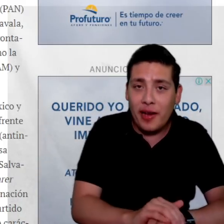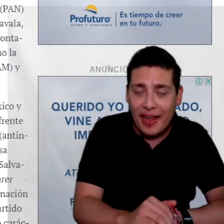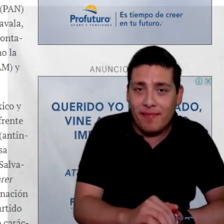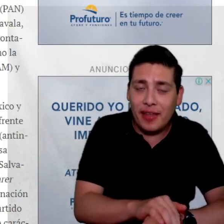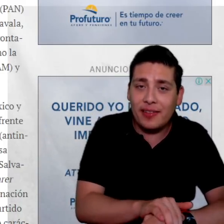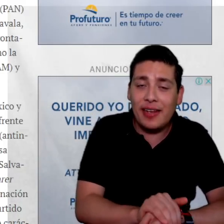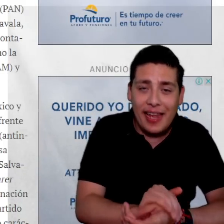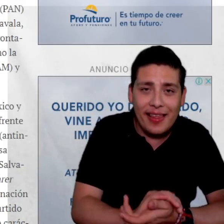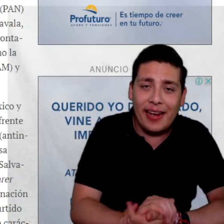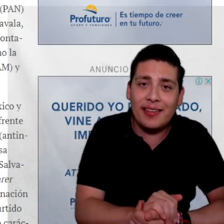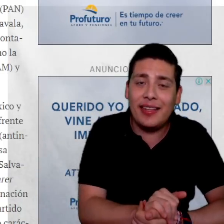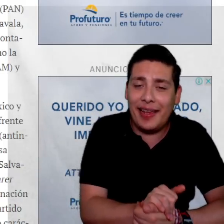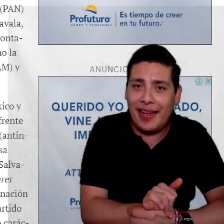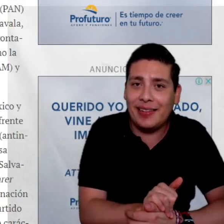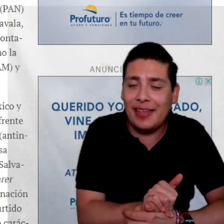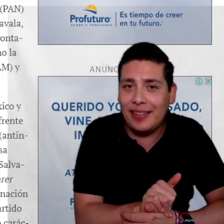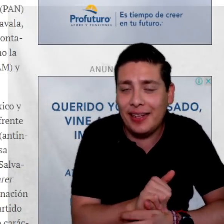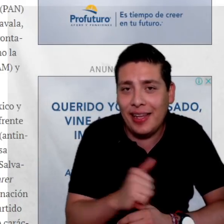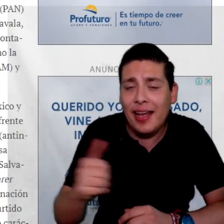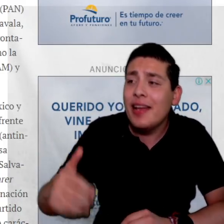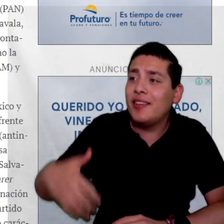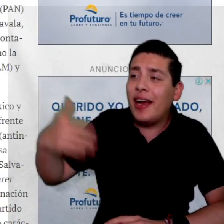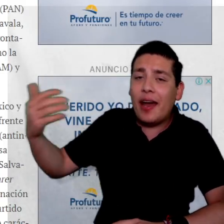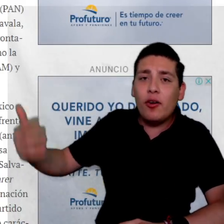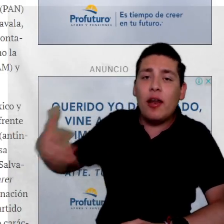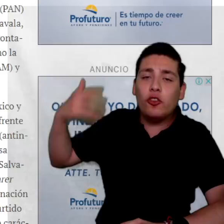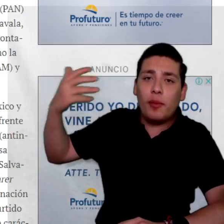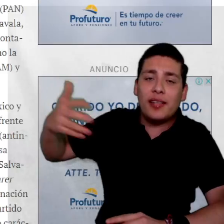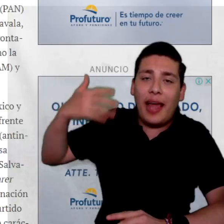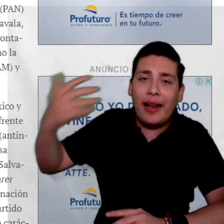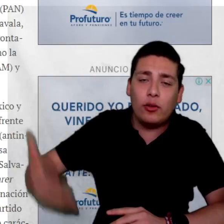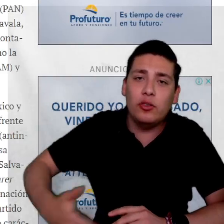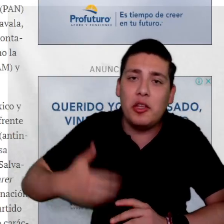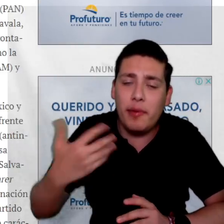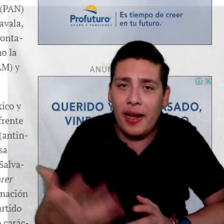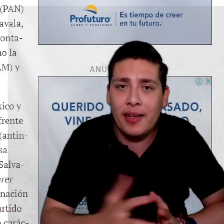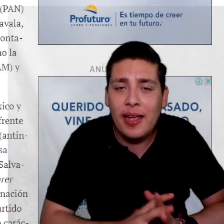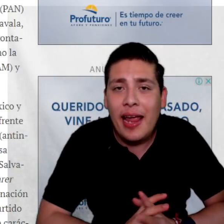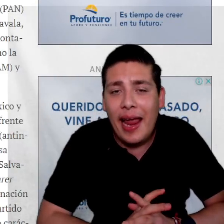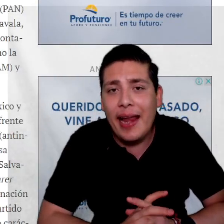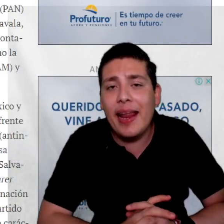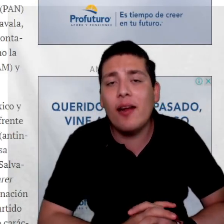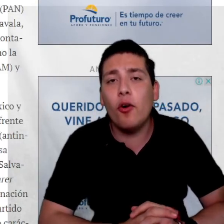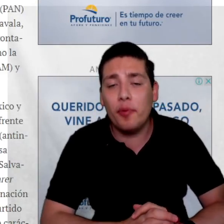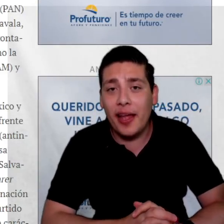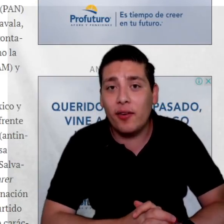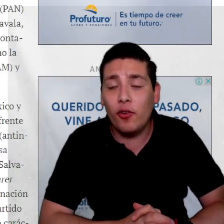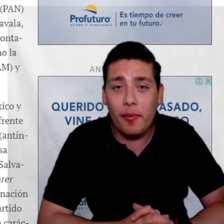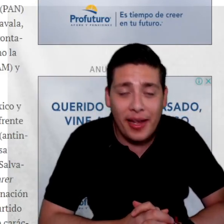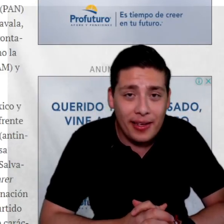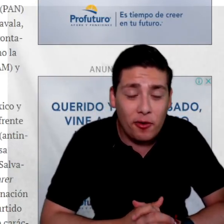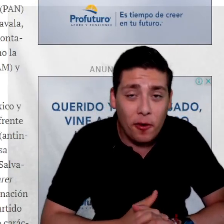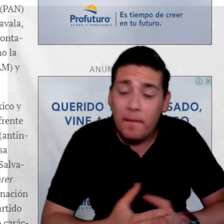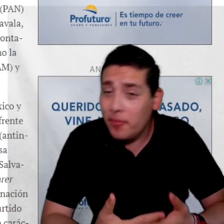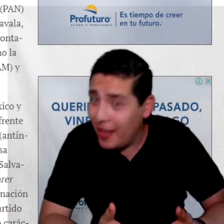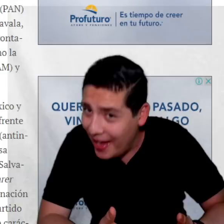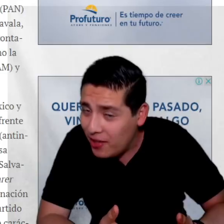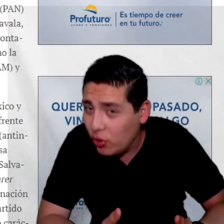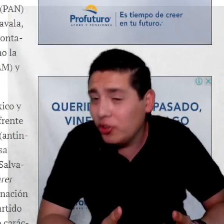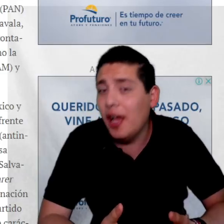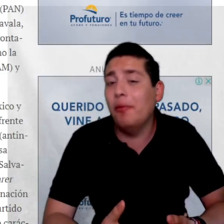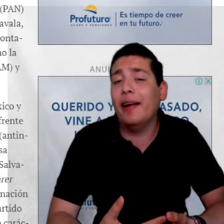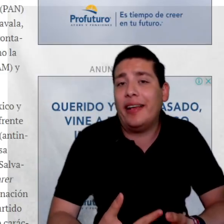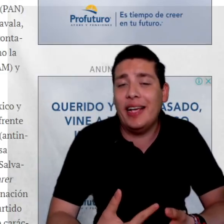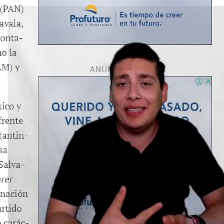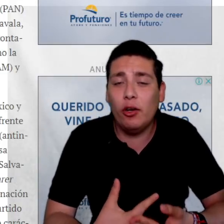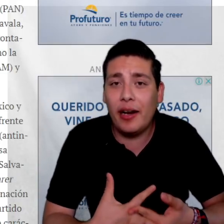eran prominentes líderes de esta secta llegaron a los más altos niveles en el gobierno de México. De